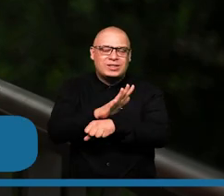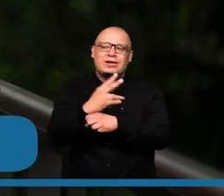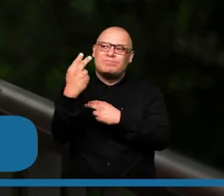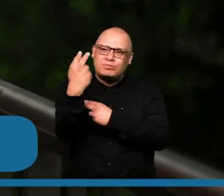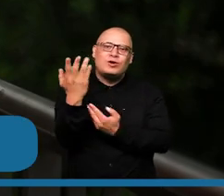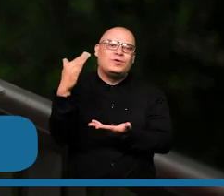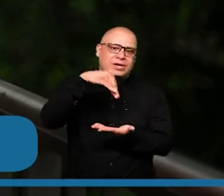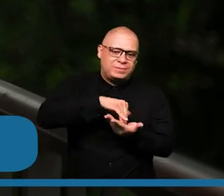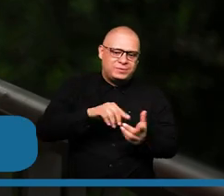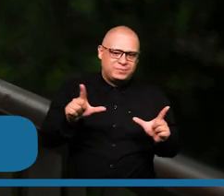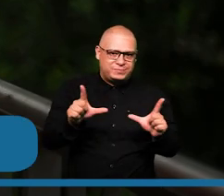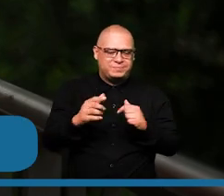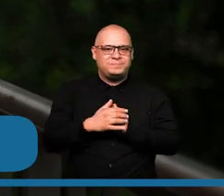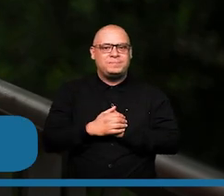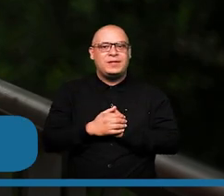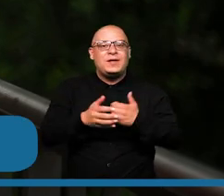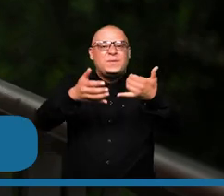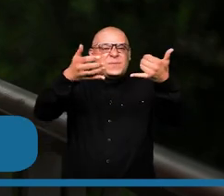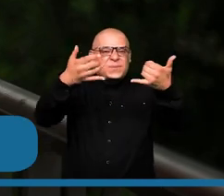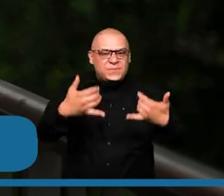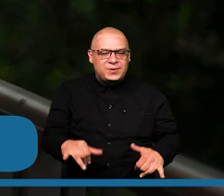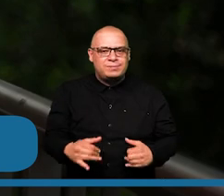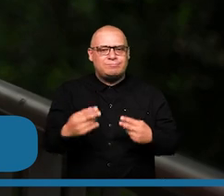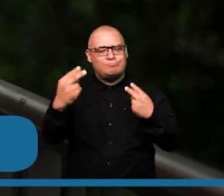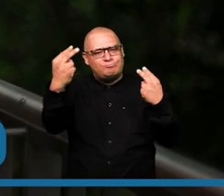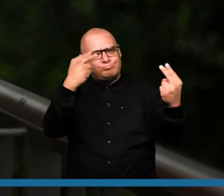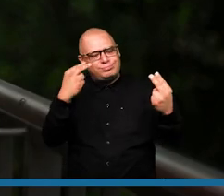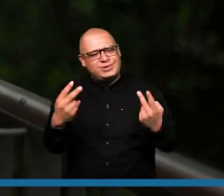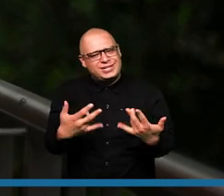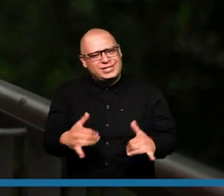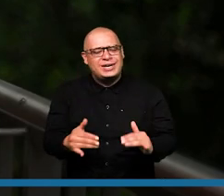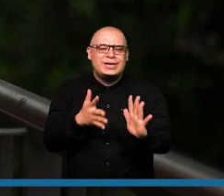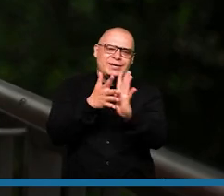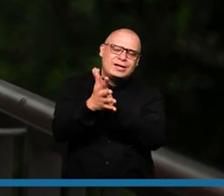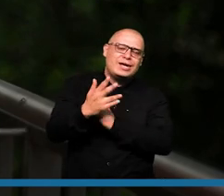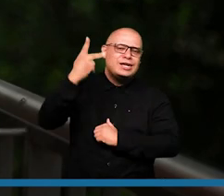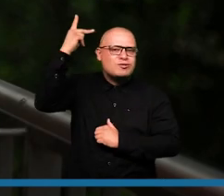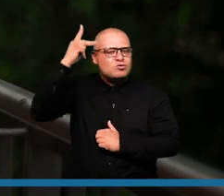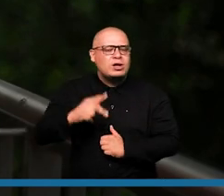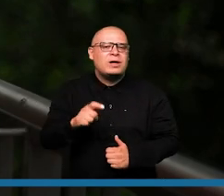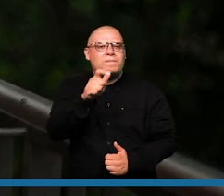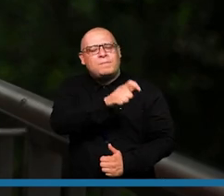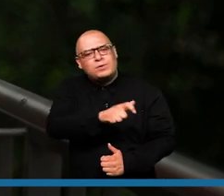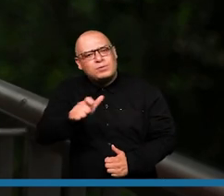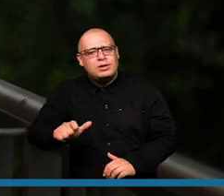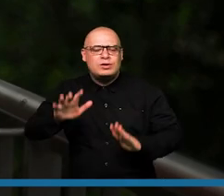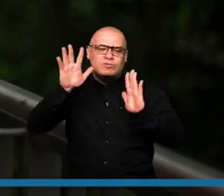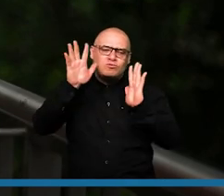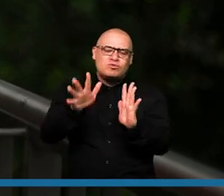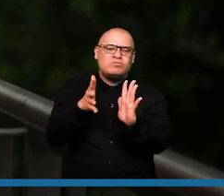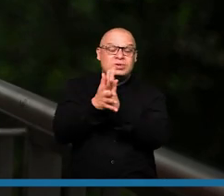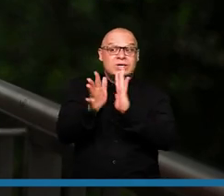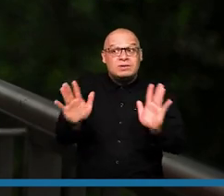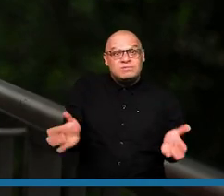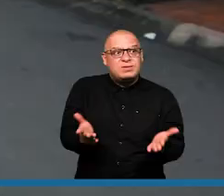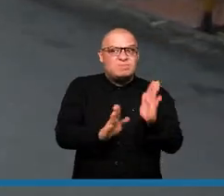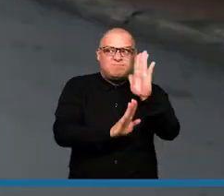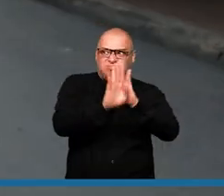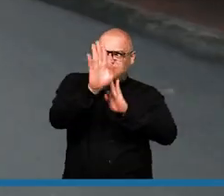las historias y las iniciativas de las personas que impulsan el desarrollo sostenible de los 10 municipios del Valle de